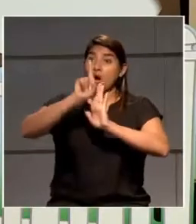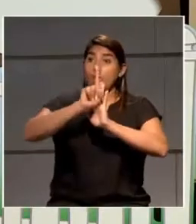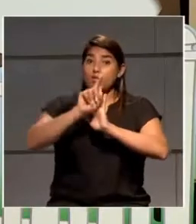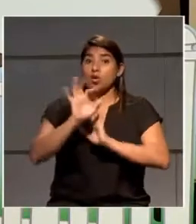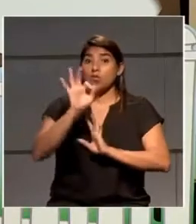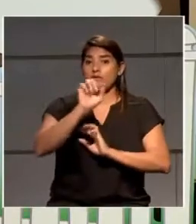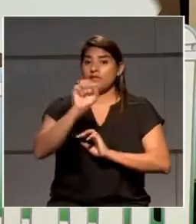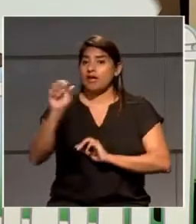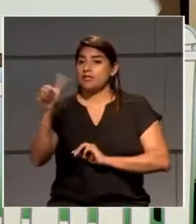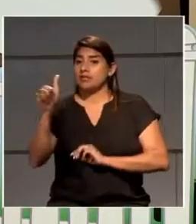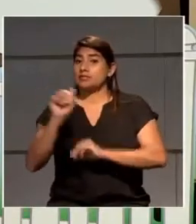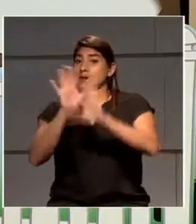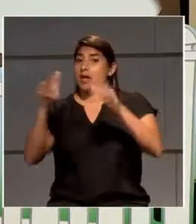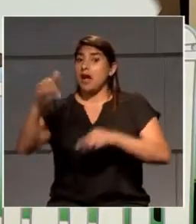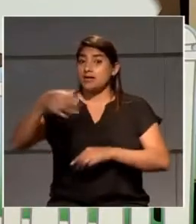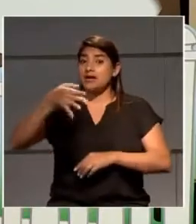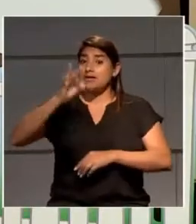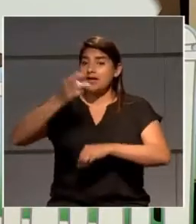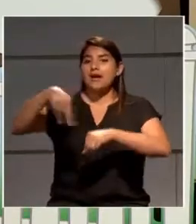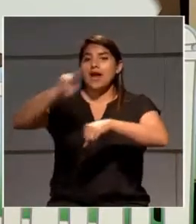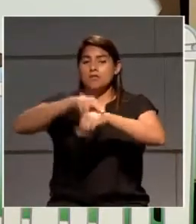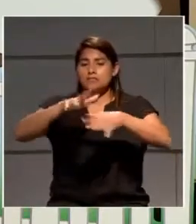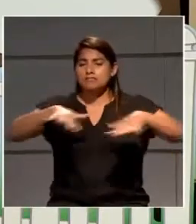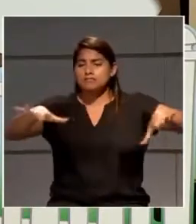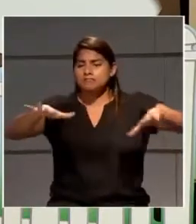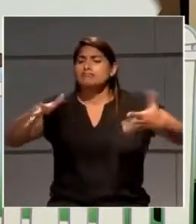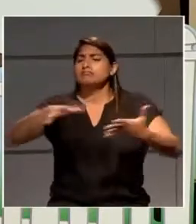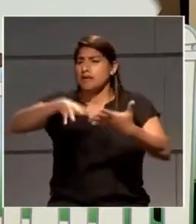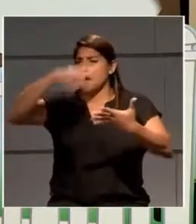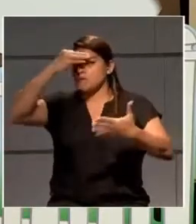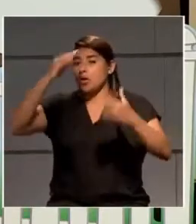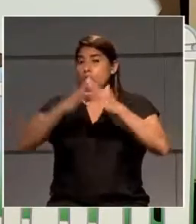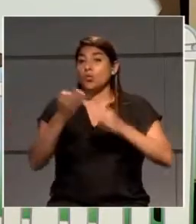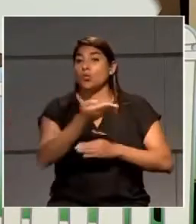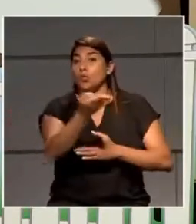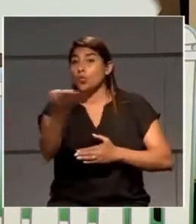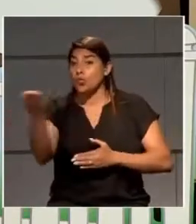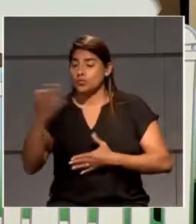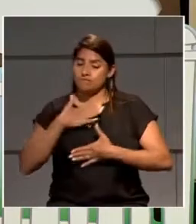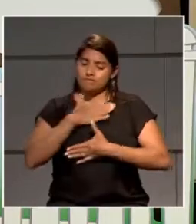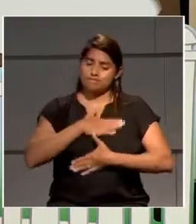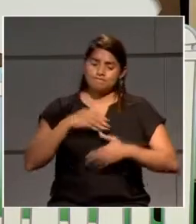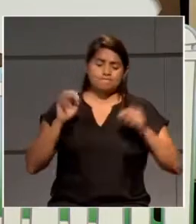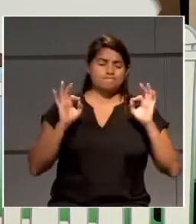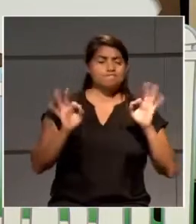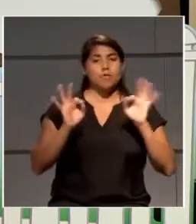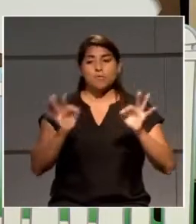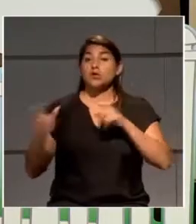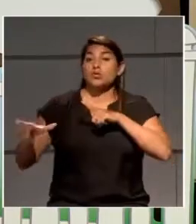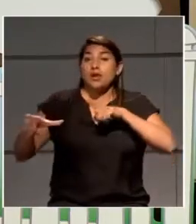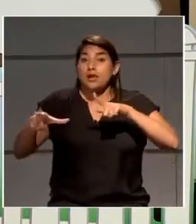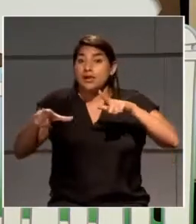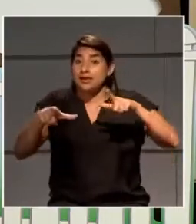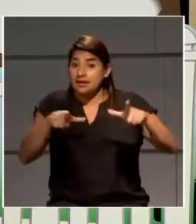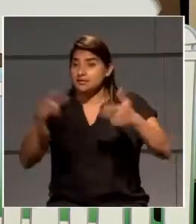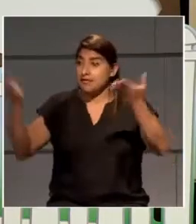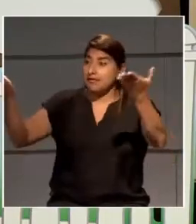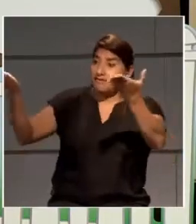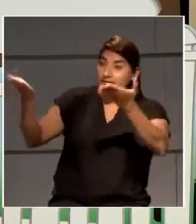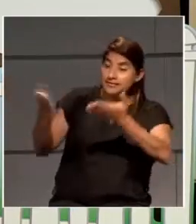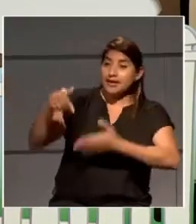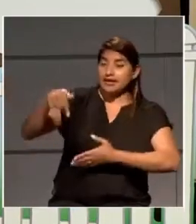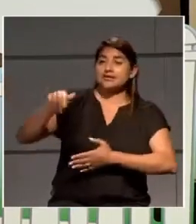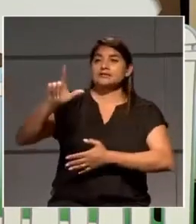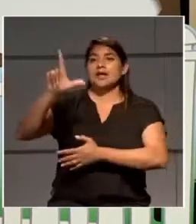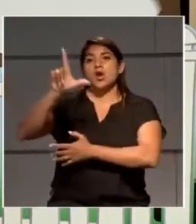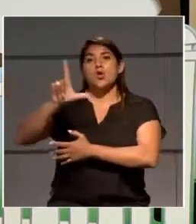9 a 10 de la mañana aquí en Café Nacional, en el espacio Aprendo en Casa, ustedes la pasen súper bien. Estamos listísimos para recibir este